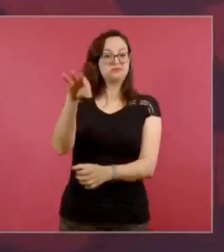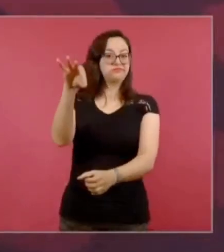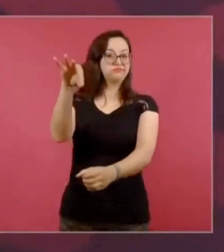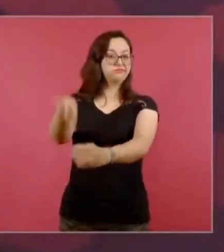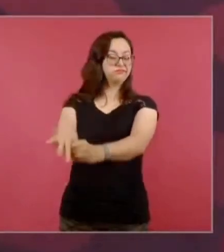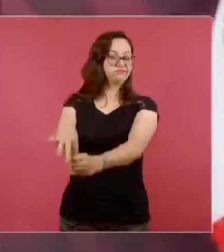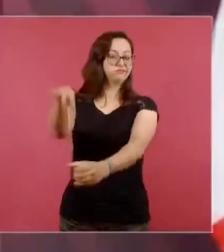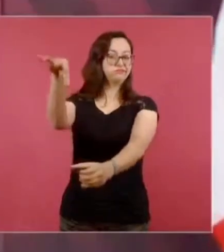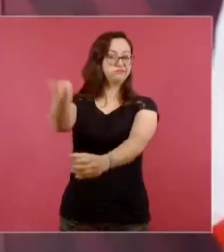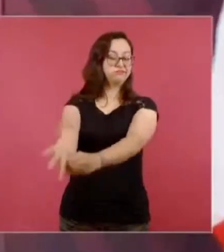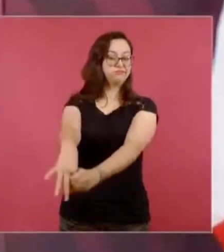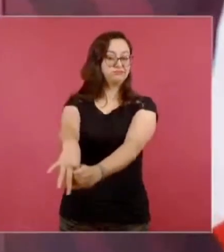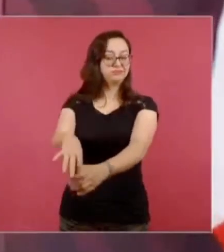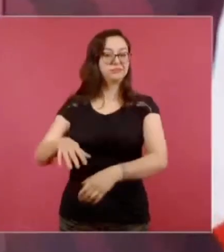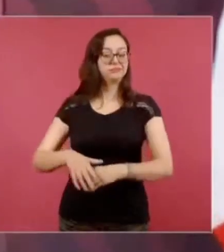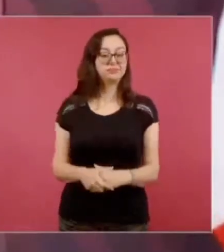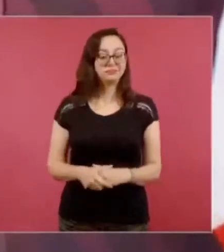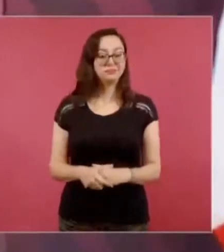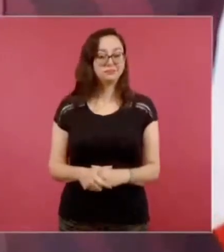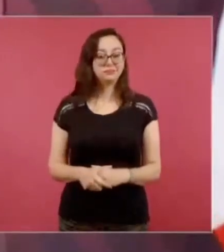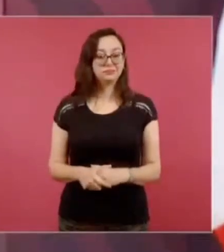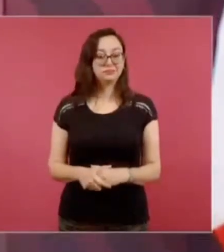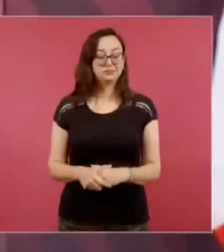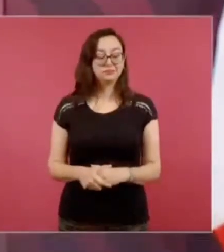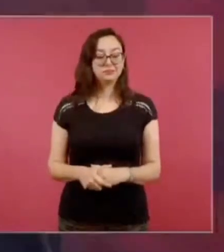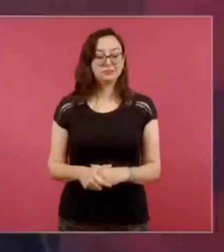libremente, como nunca.